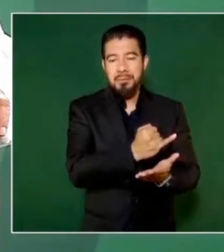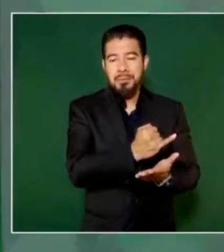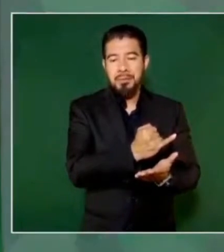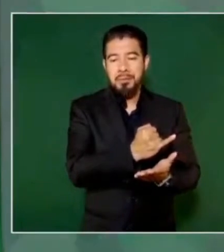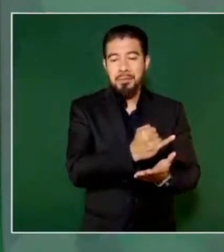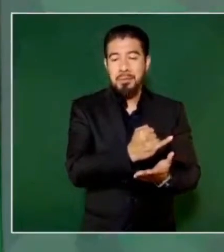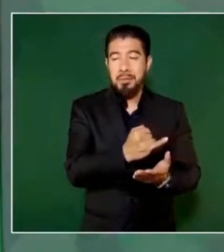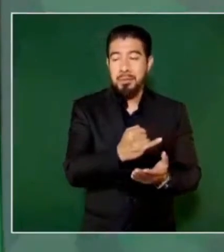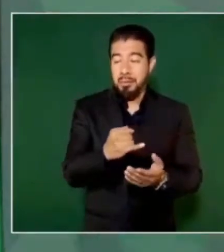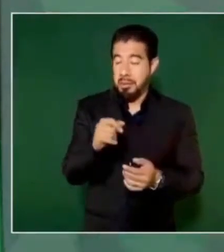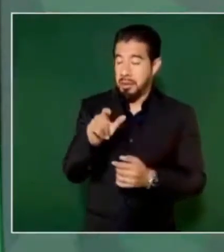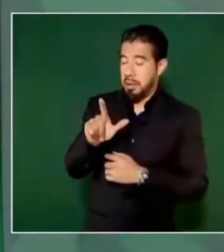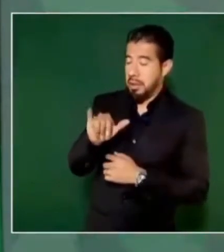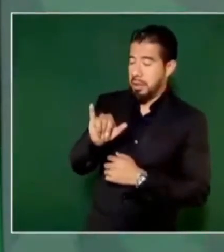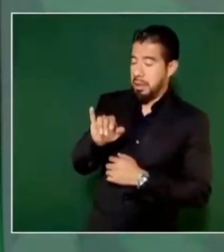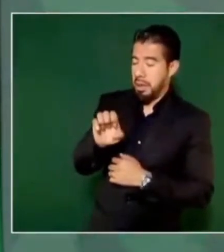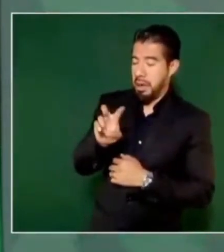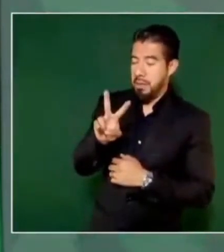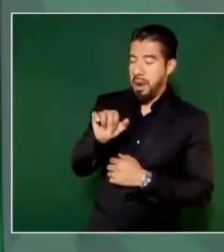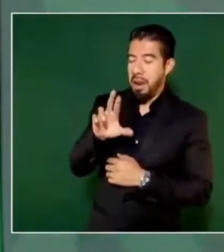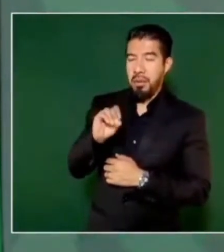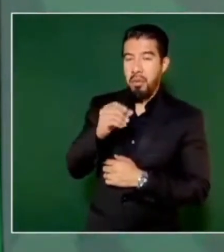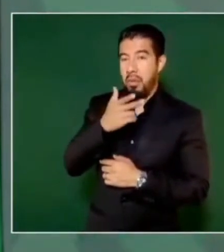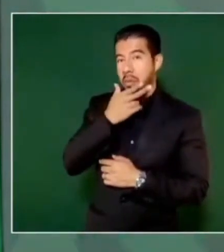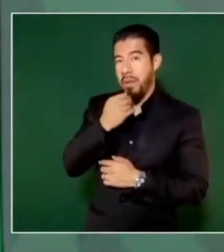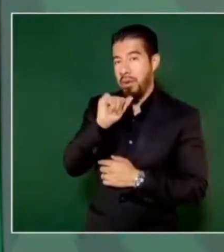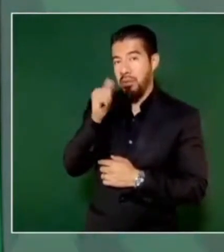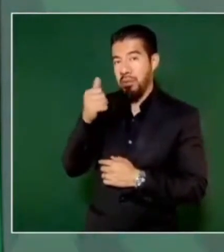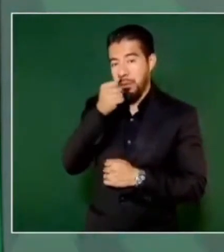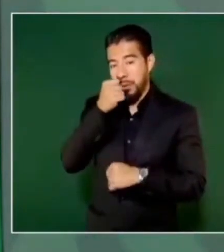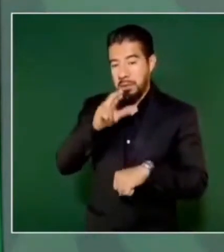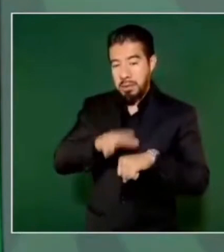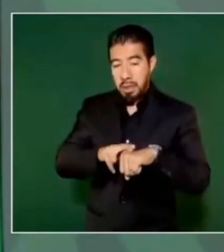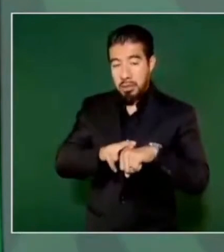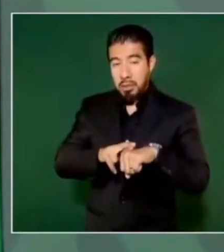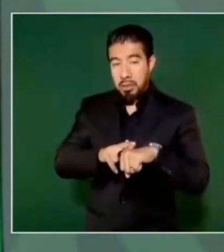No fue Liévano, que era secretario